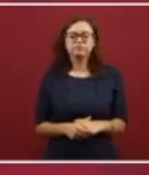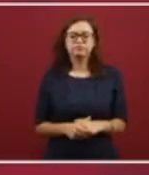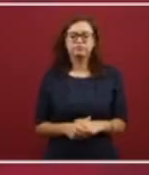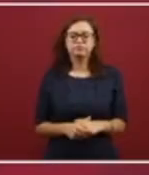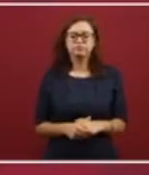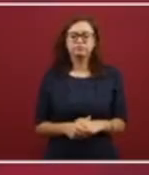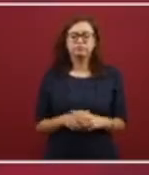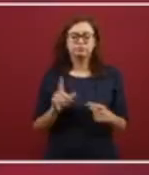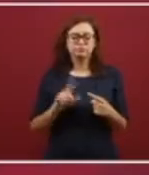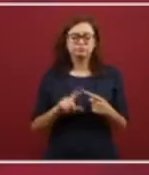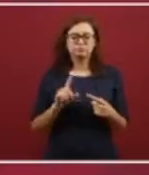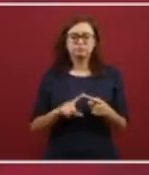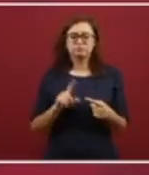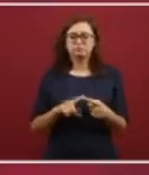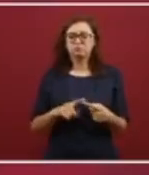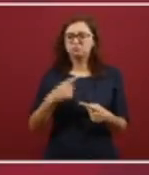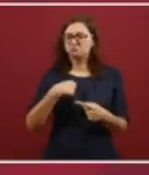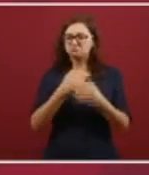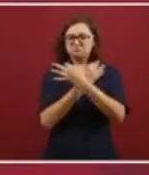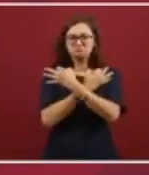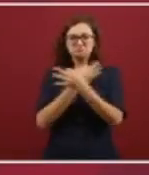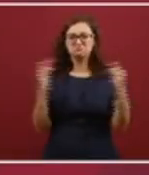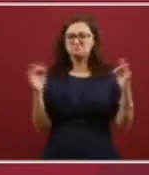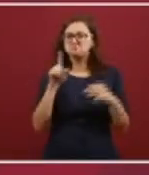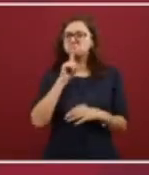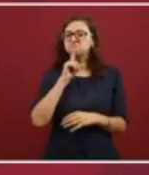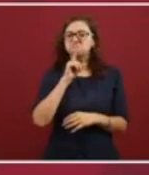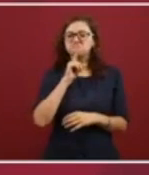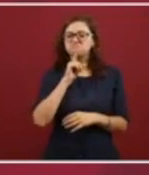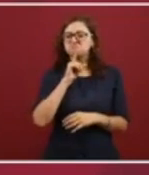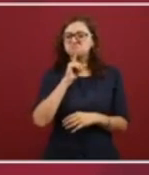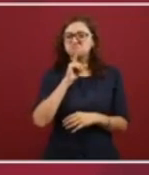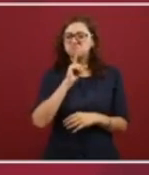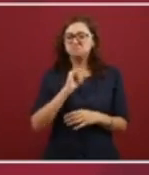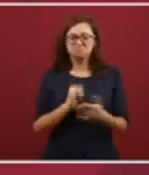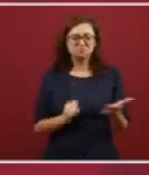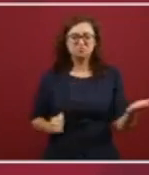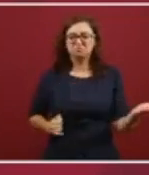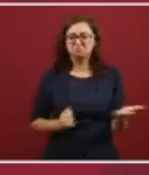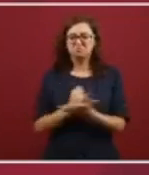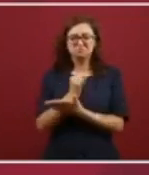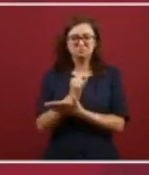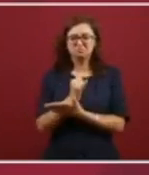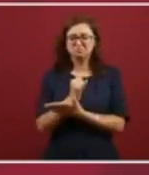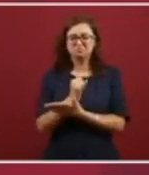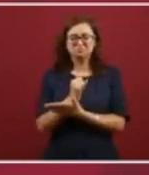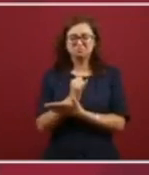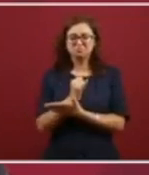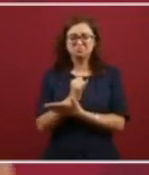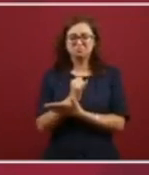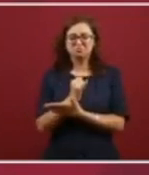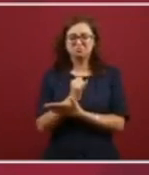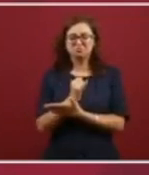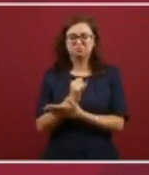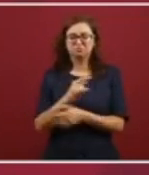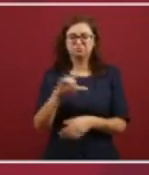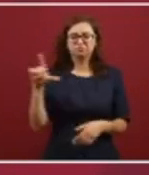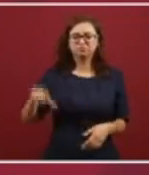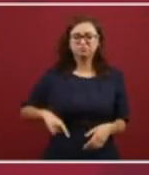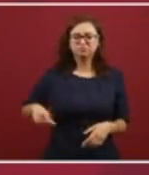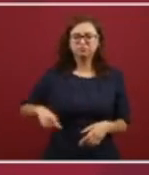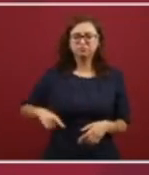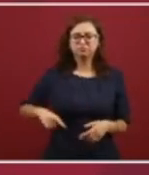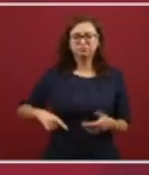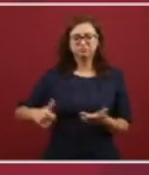yo no voy a manifestarme en esta decisión que tomaron en el gobierno de